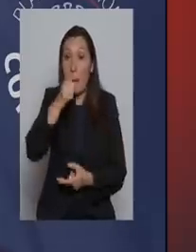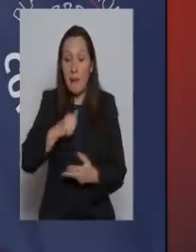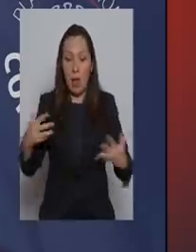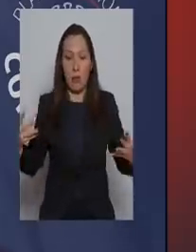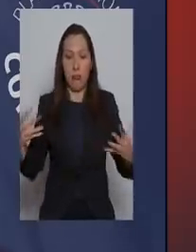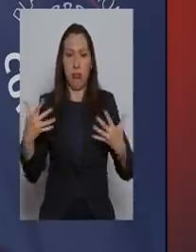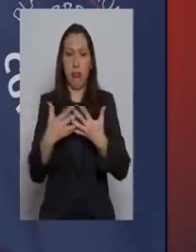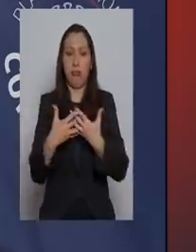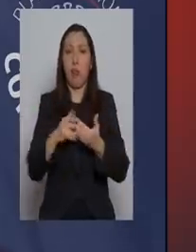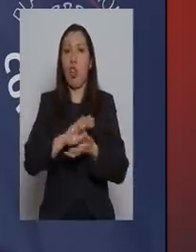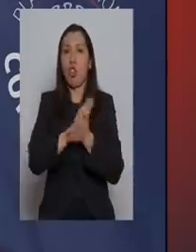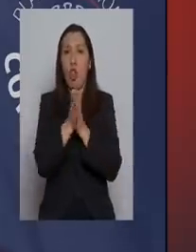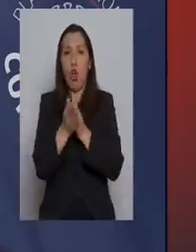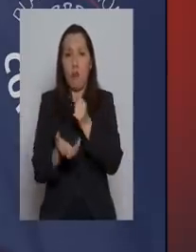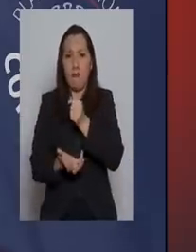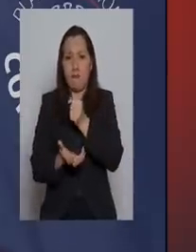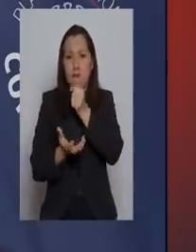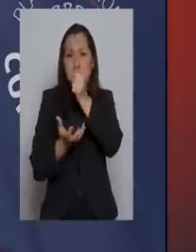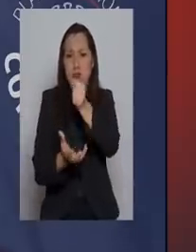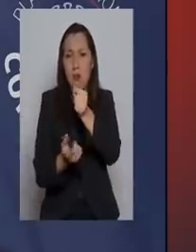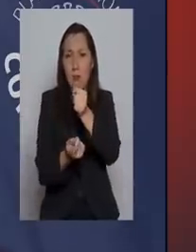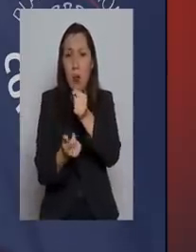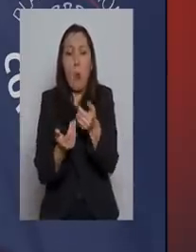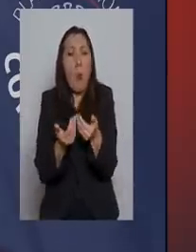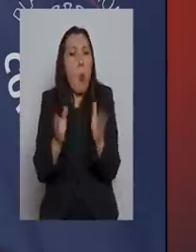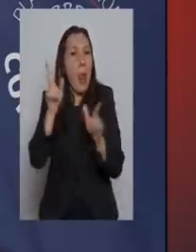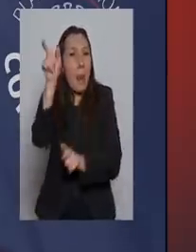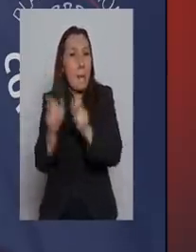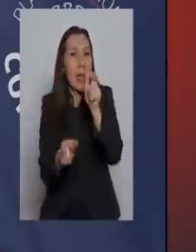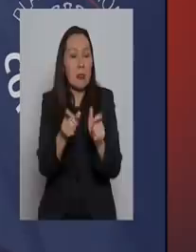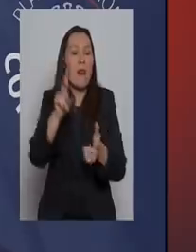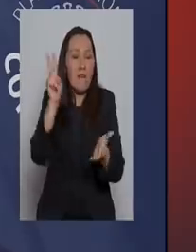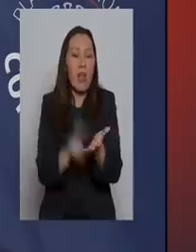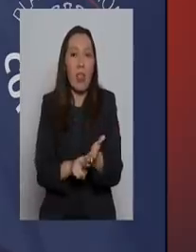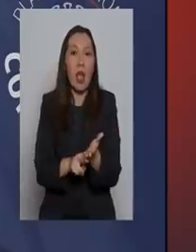público-privado con todos los recursos disponibles para cualquier persona que